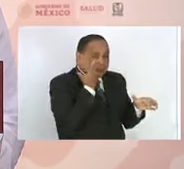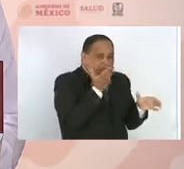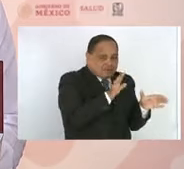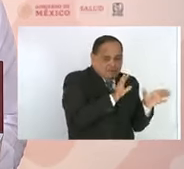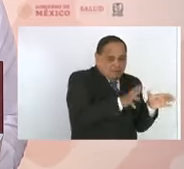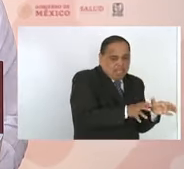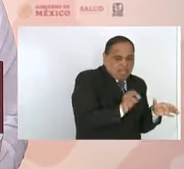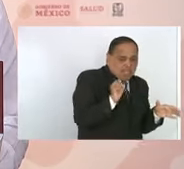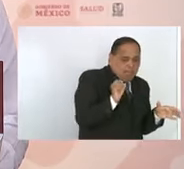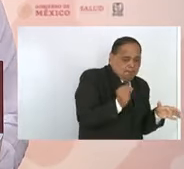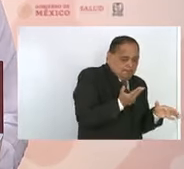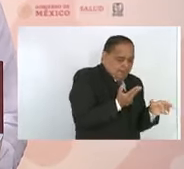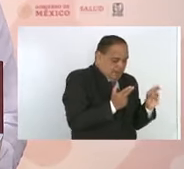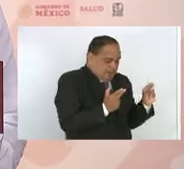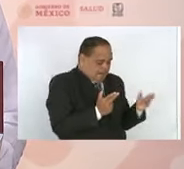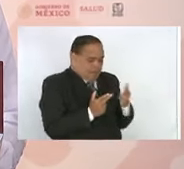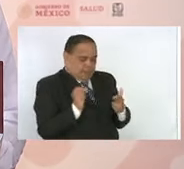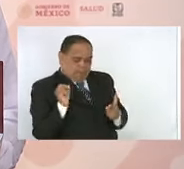privilegios,